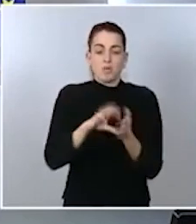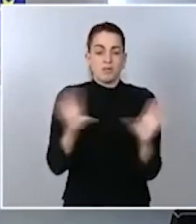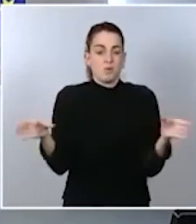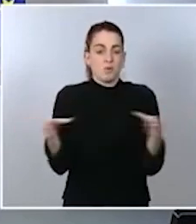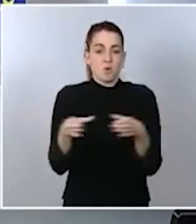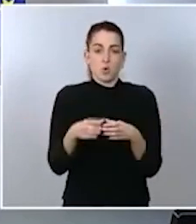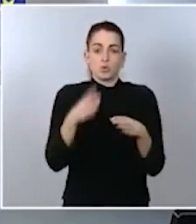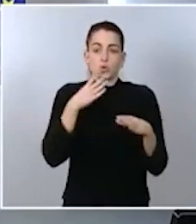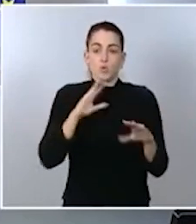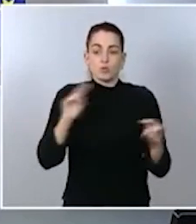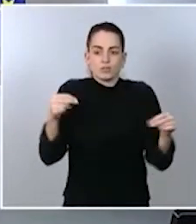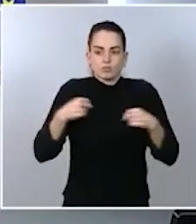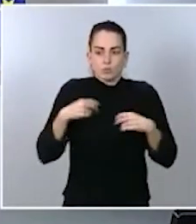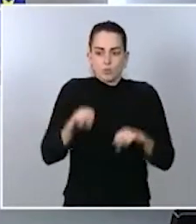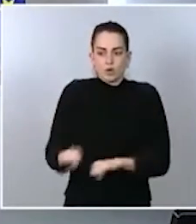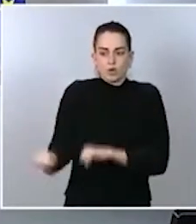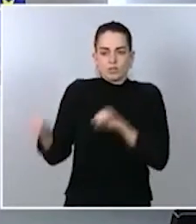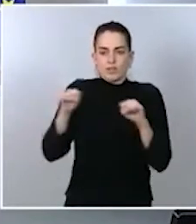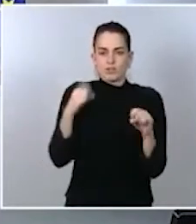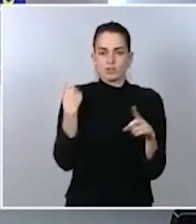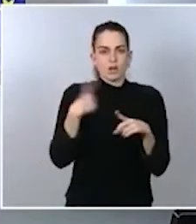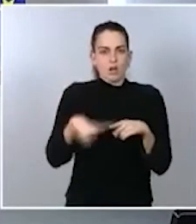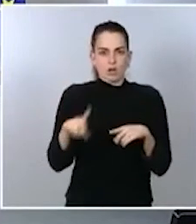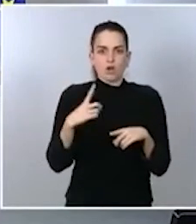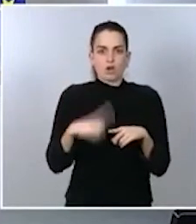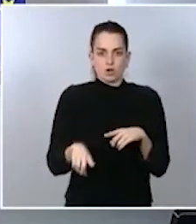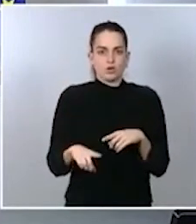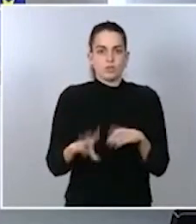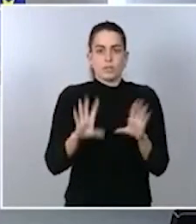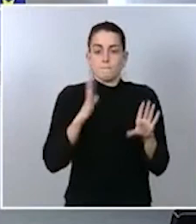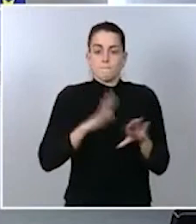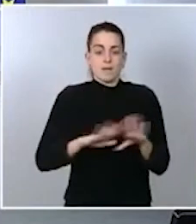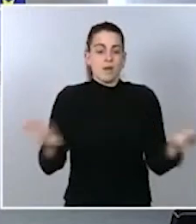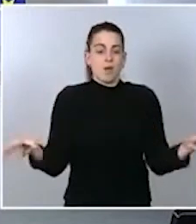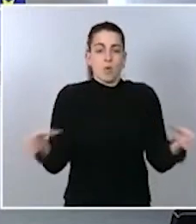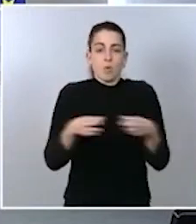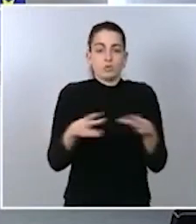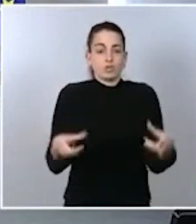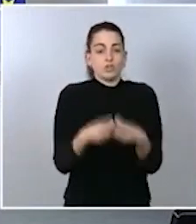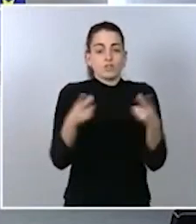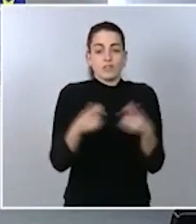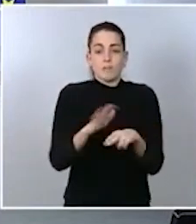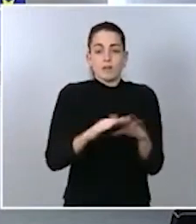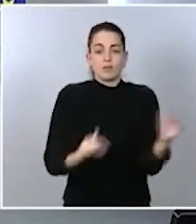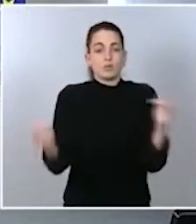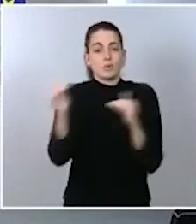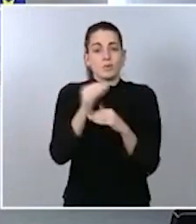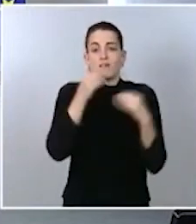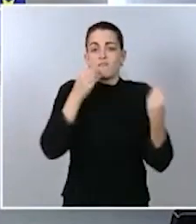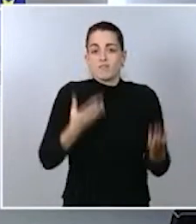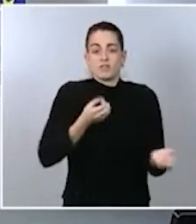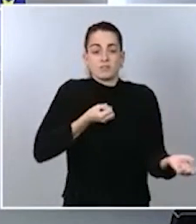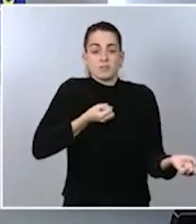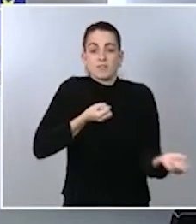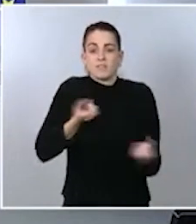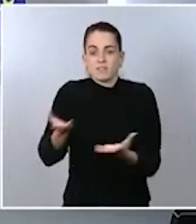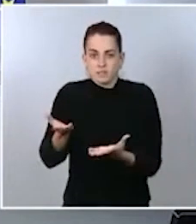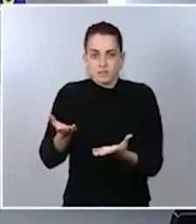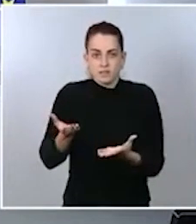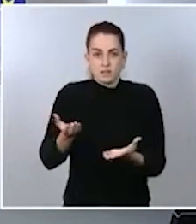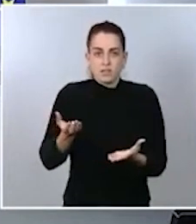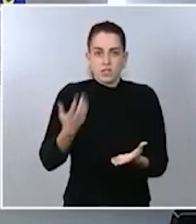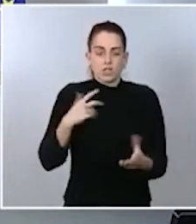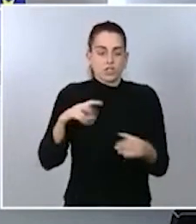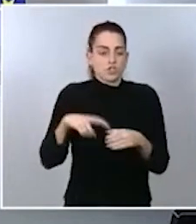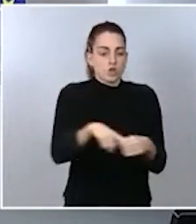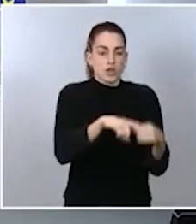que es un elemento de protección del conjunto de la sociedad y que es una manifestación precisa de la solidaridad que nos